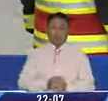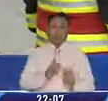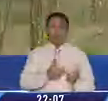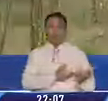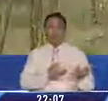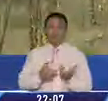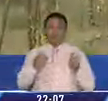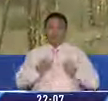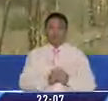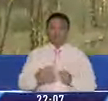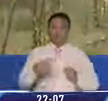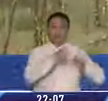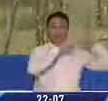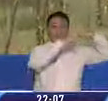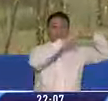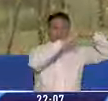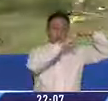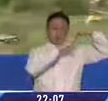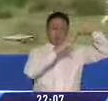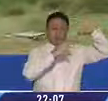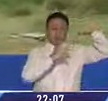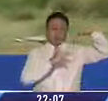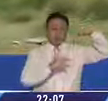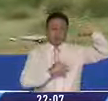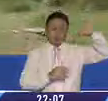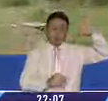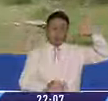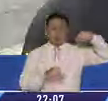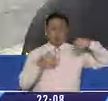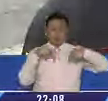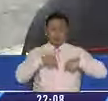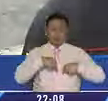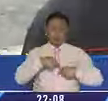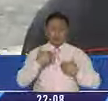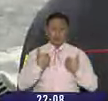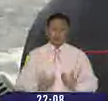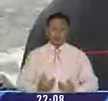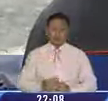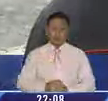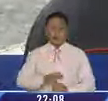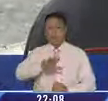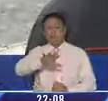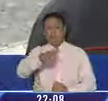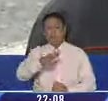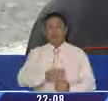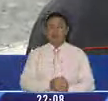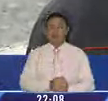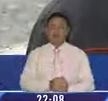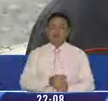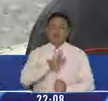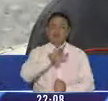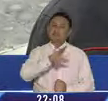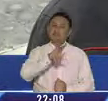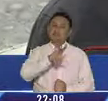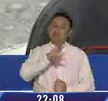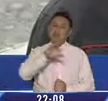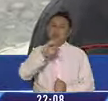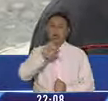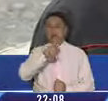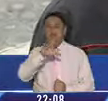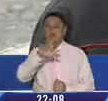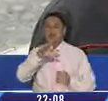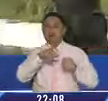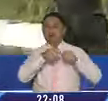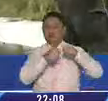rojas tuvieron que descender por en medio de la maleza. Allí estaba el cadáver. Aproximadamente unos 20, 25 metros